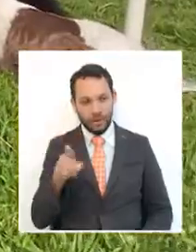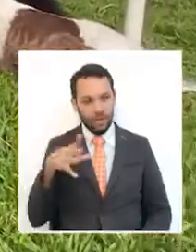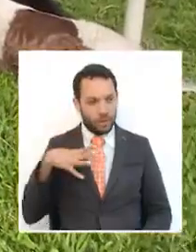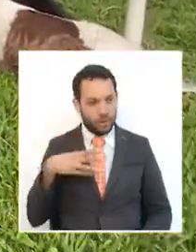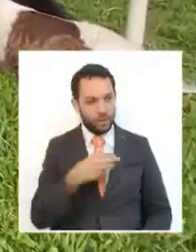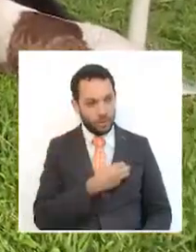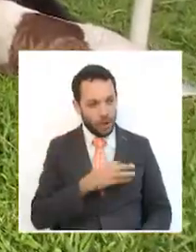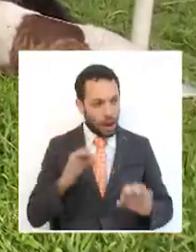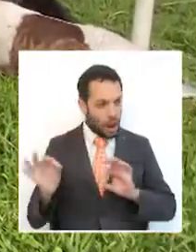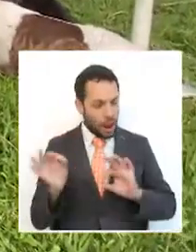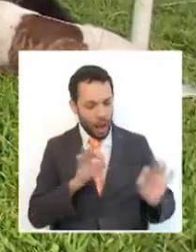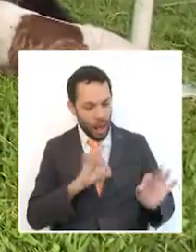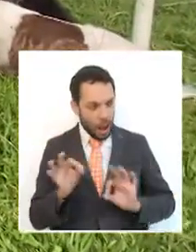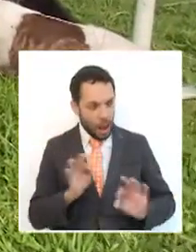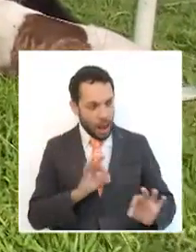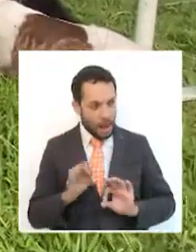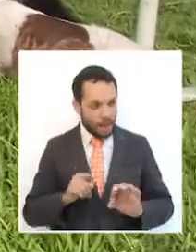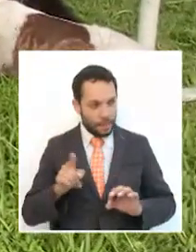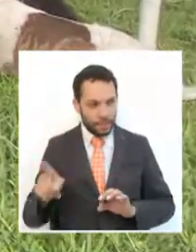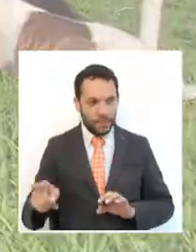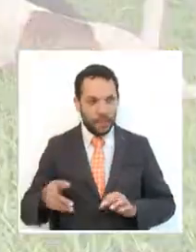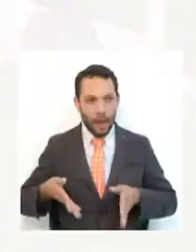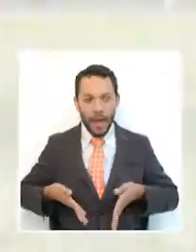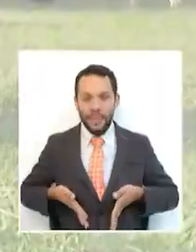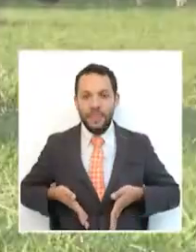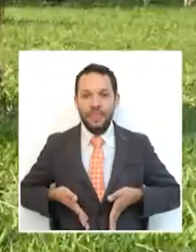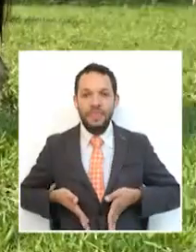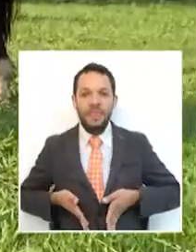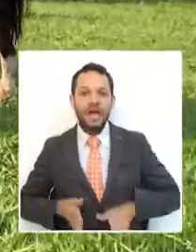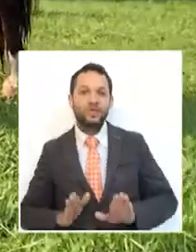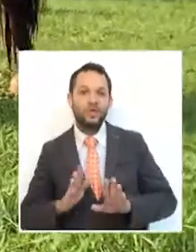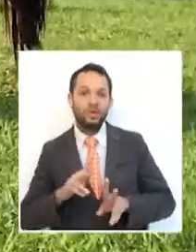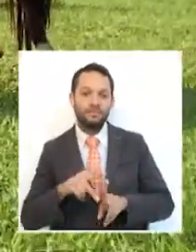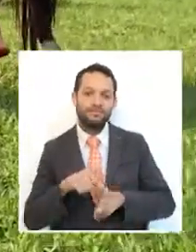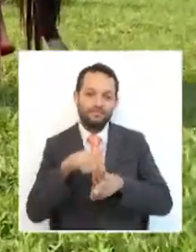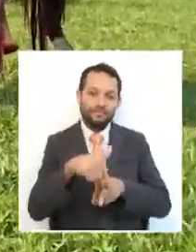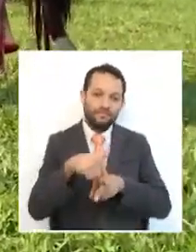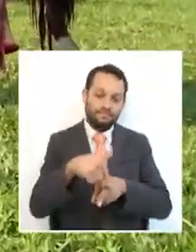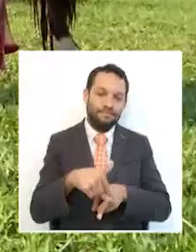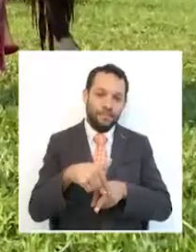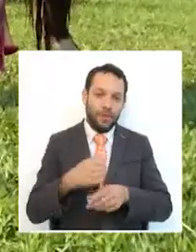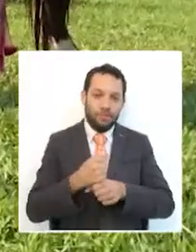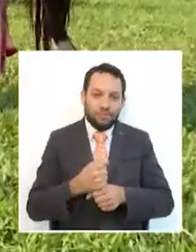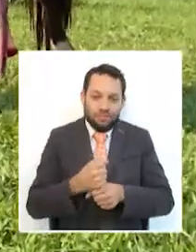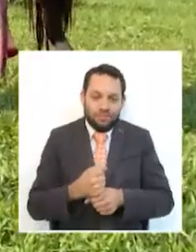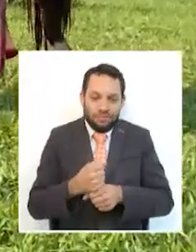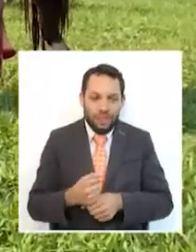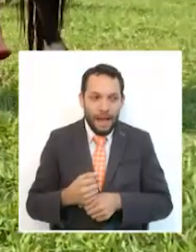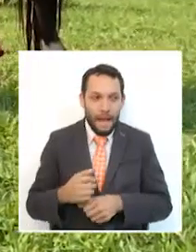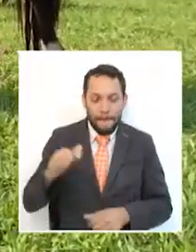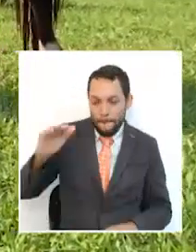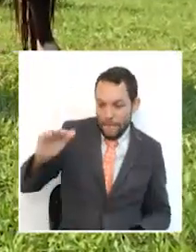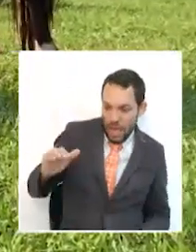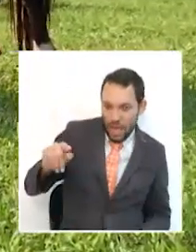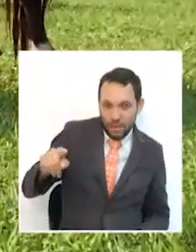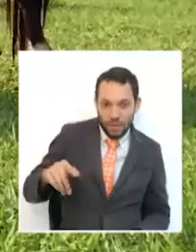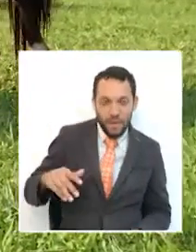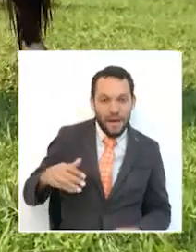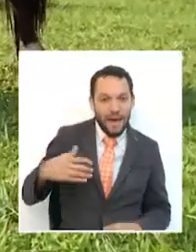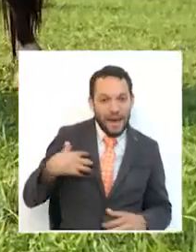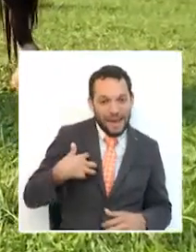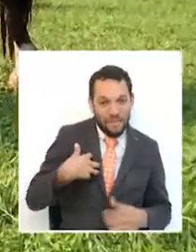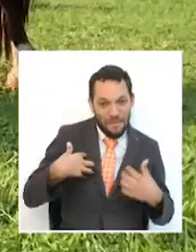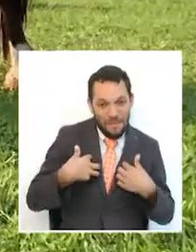una hidra empezó el trabajo de parto y navidad queda la pony que ven ustedes acá y a